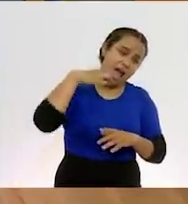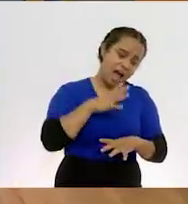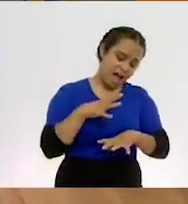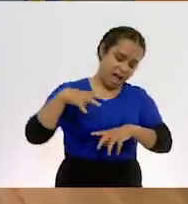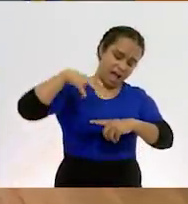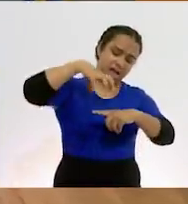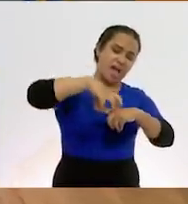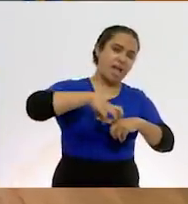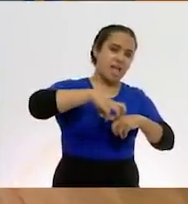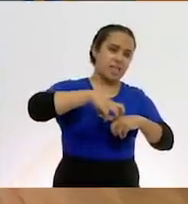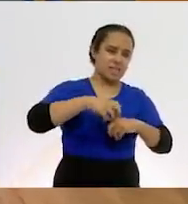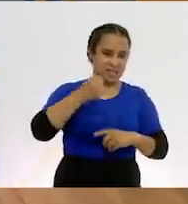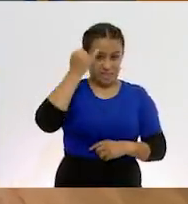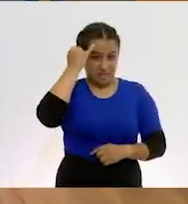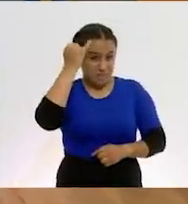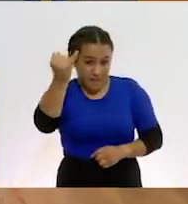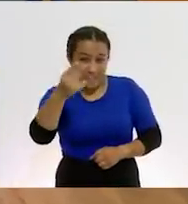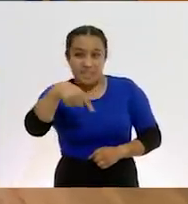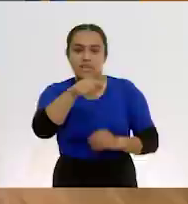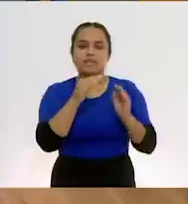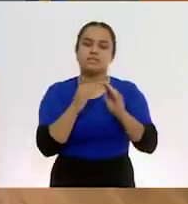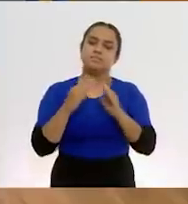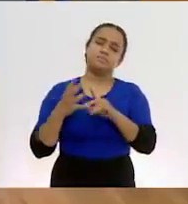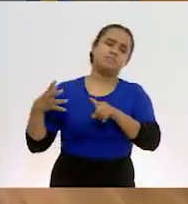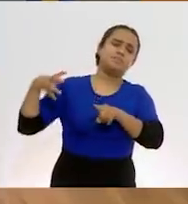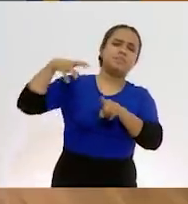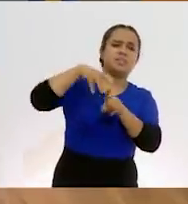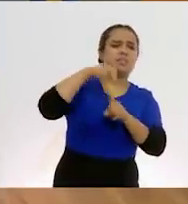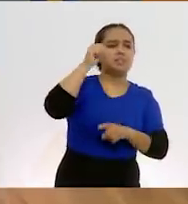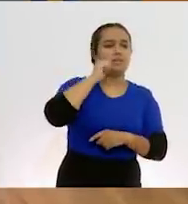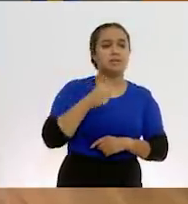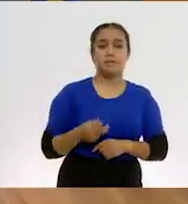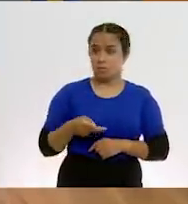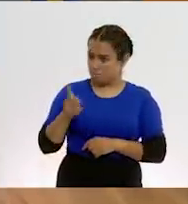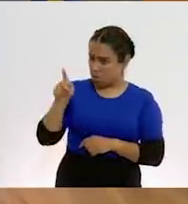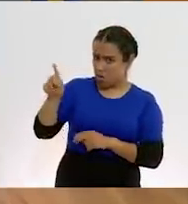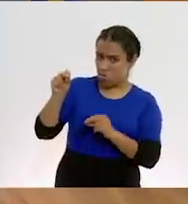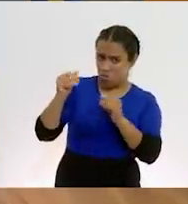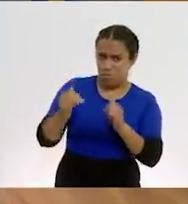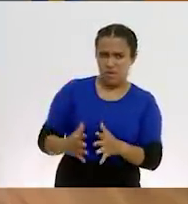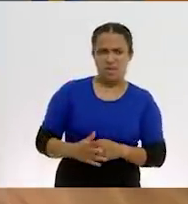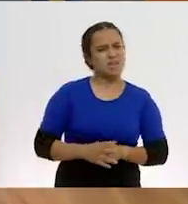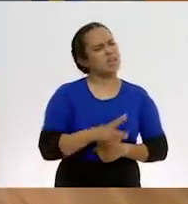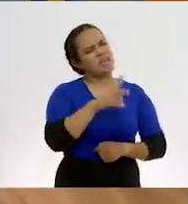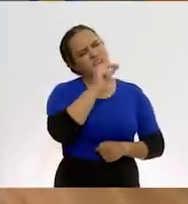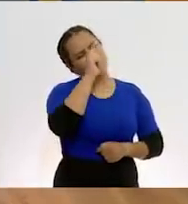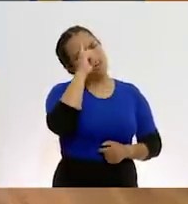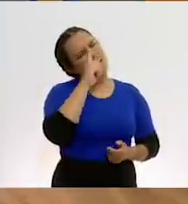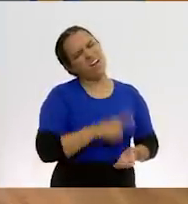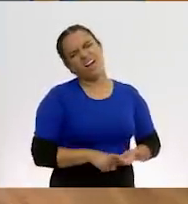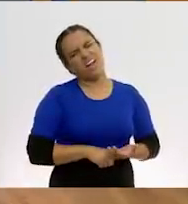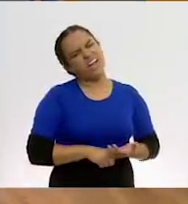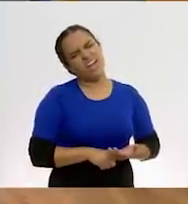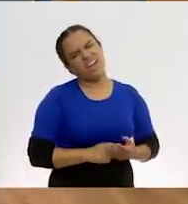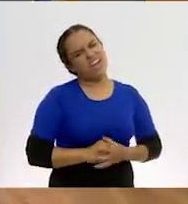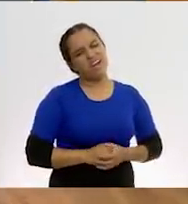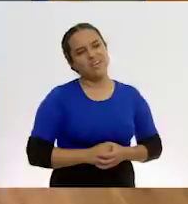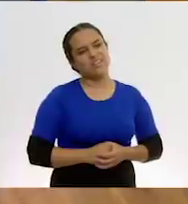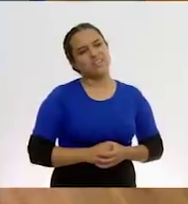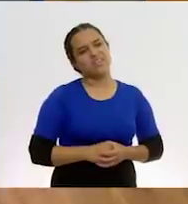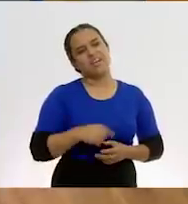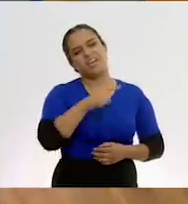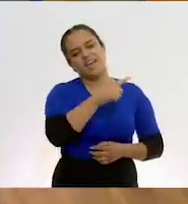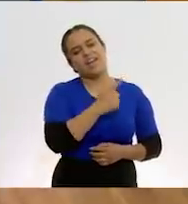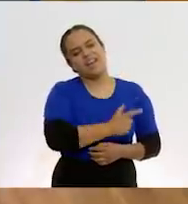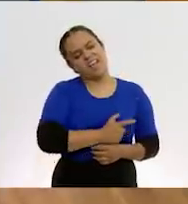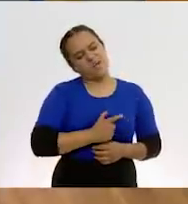partes? Sí, sería genial llevarte tu casa así. ¿Pero no le pesa? No creo. Yo creo que lo